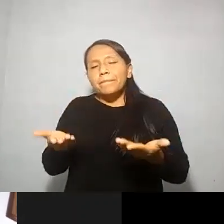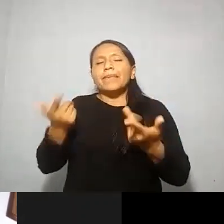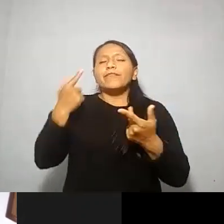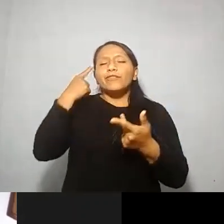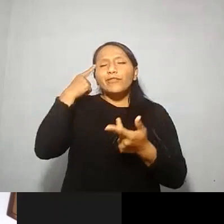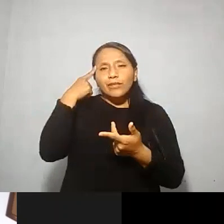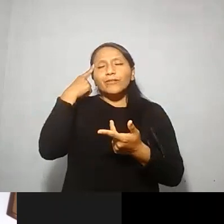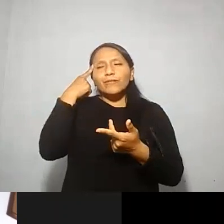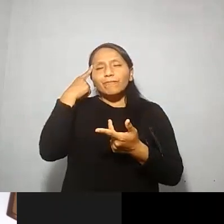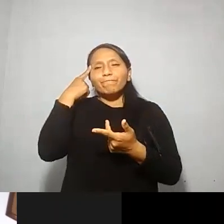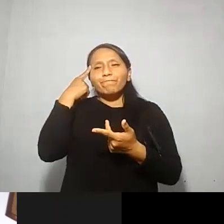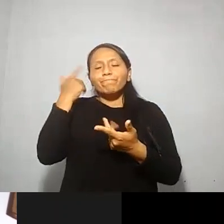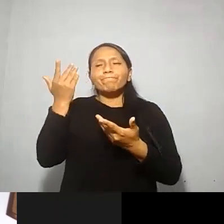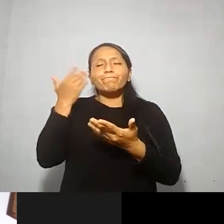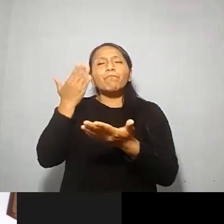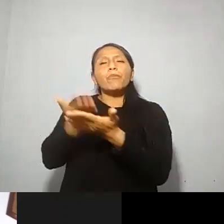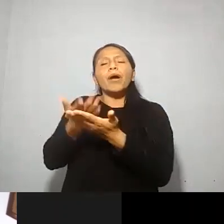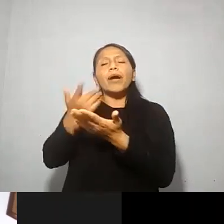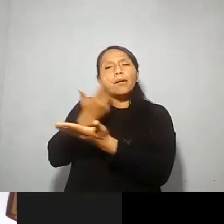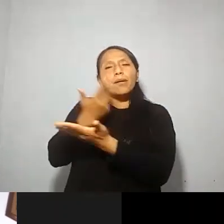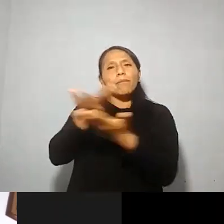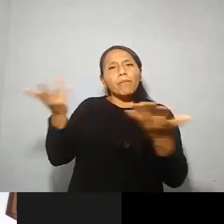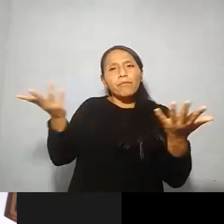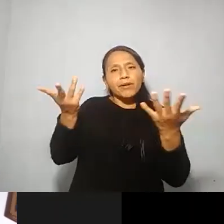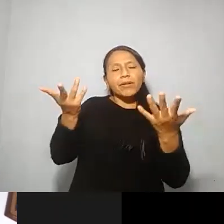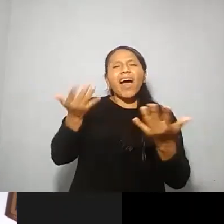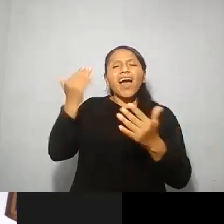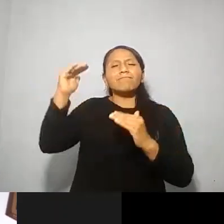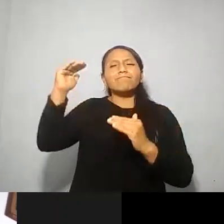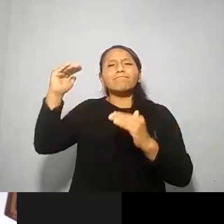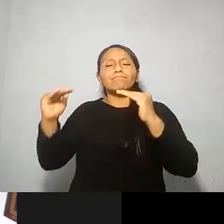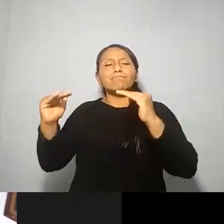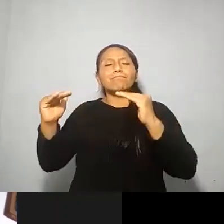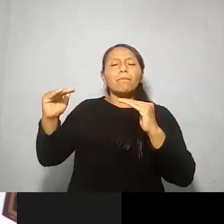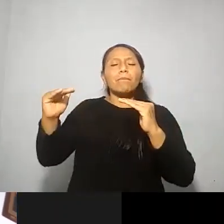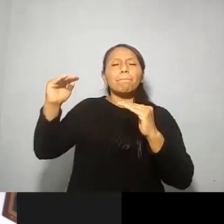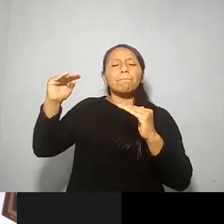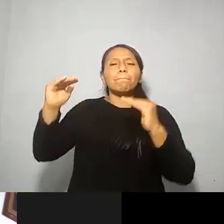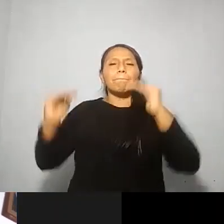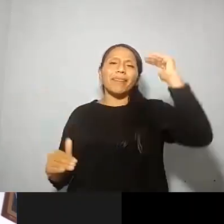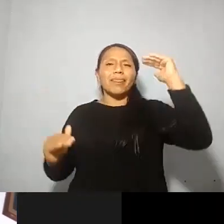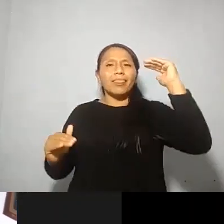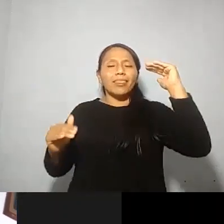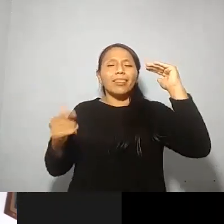que hay una brecha enorme, no solo en cuestión de